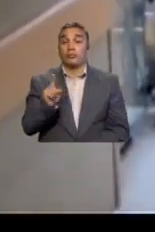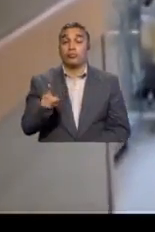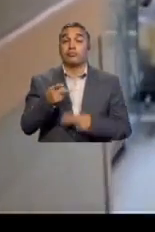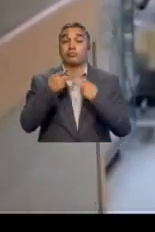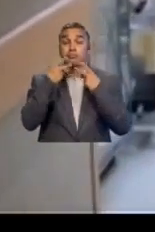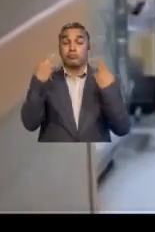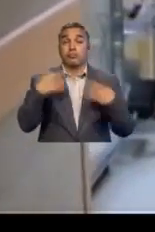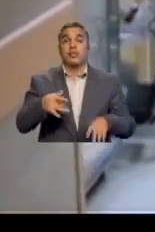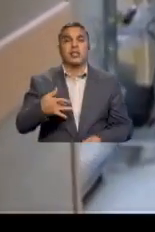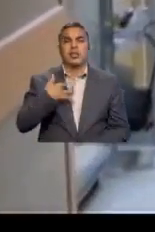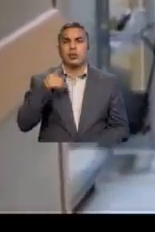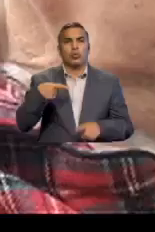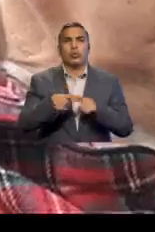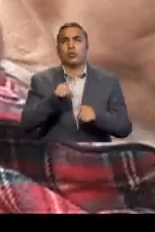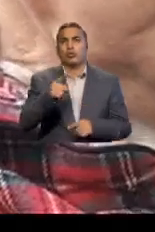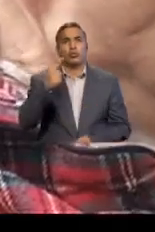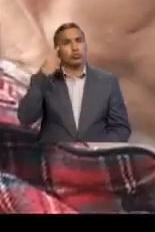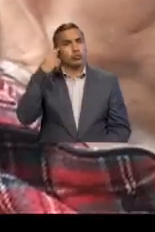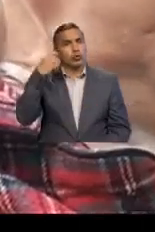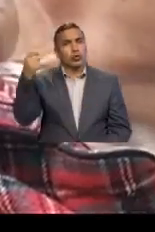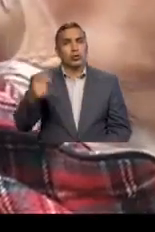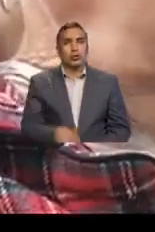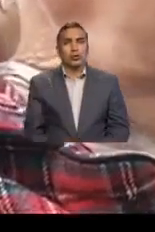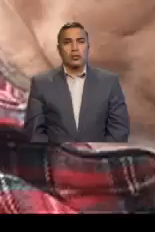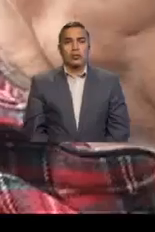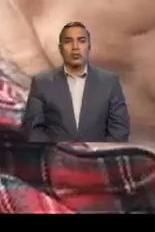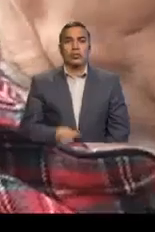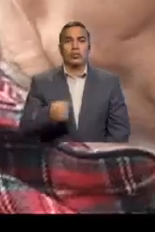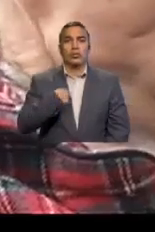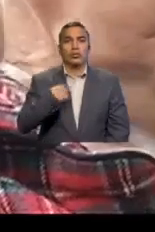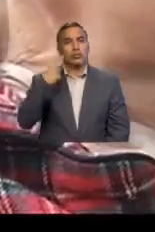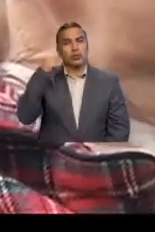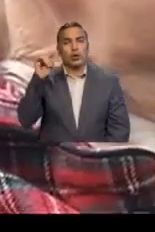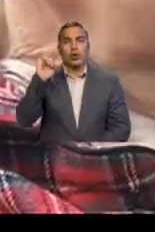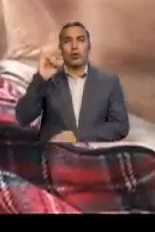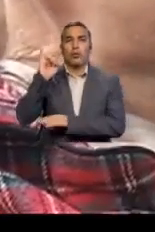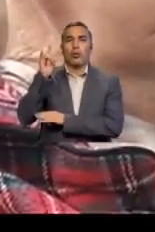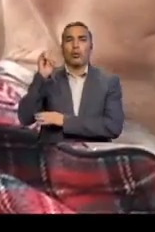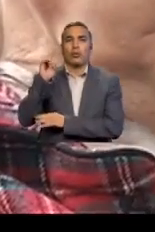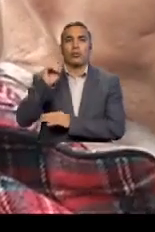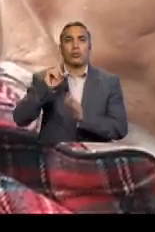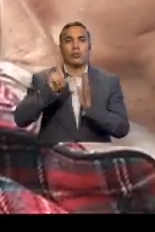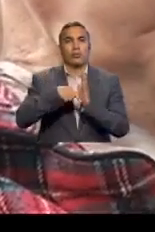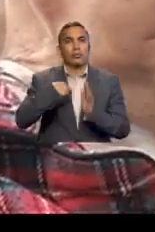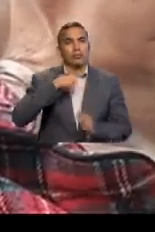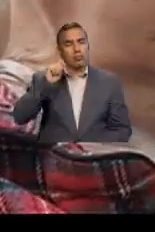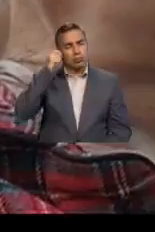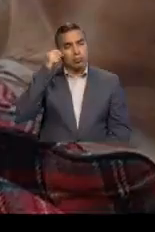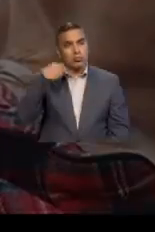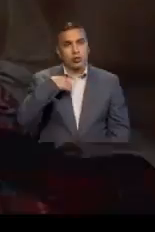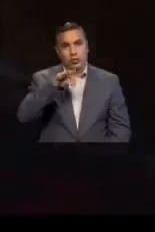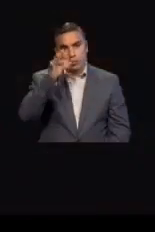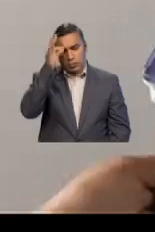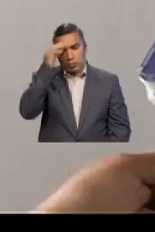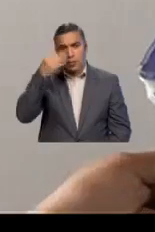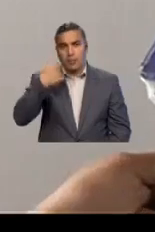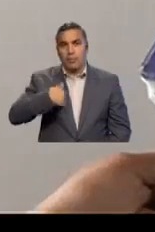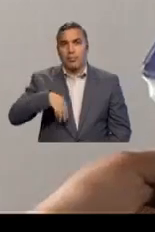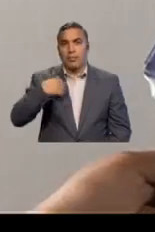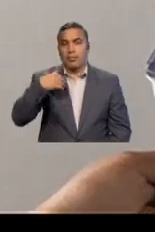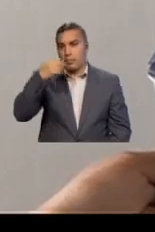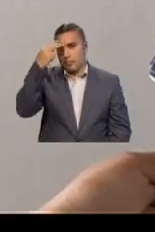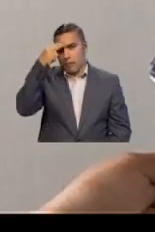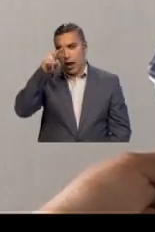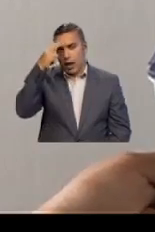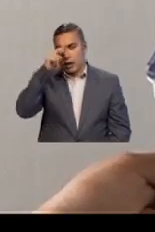revela qué sintió durante ese sueño. Que estaba en Bolivia. Por último, me acordaba de mi hospital de México. Ahorita